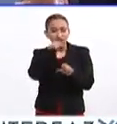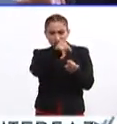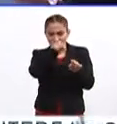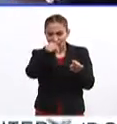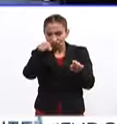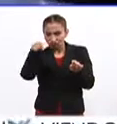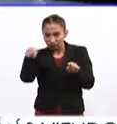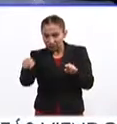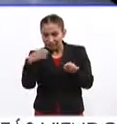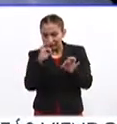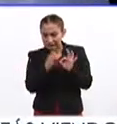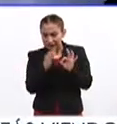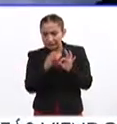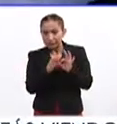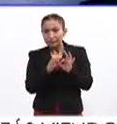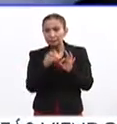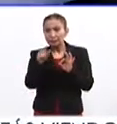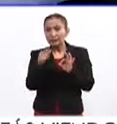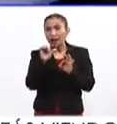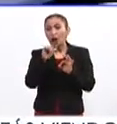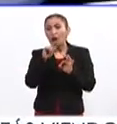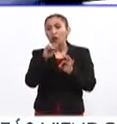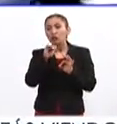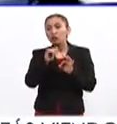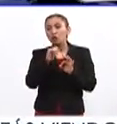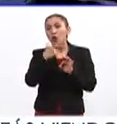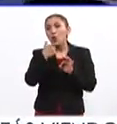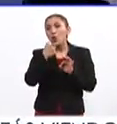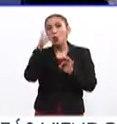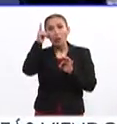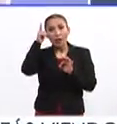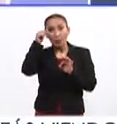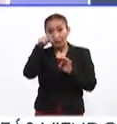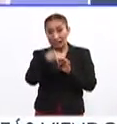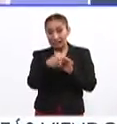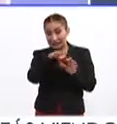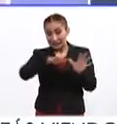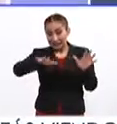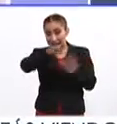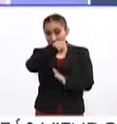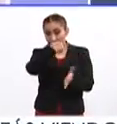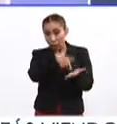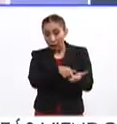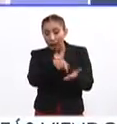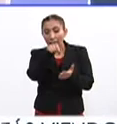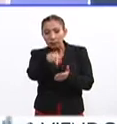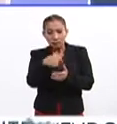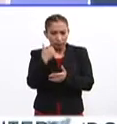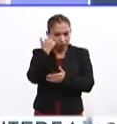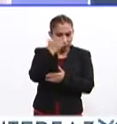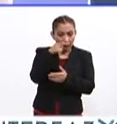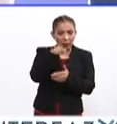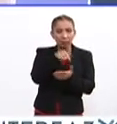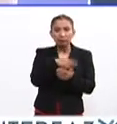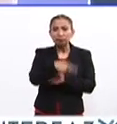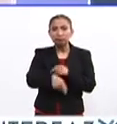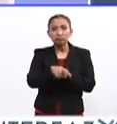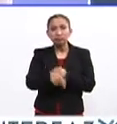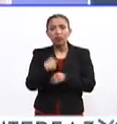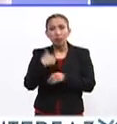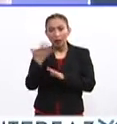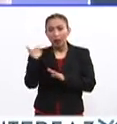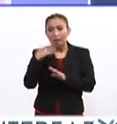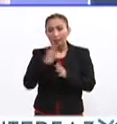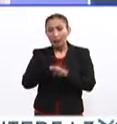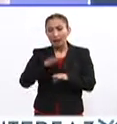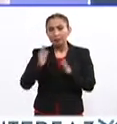encuentra exactamente el acueducto de Guadalupe. Entonces, a consecuencia de ello, bueno, esto nos sirvió porque tuvimos una